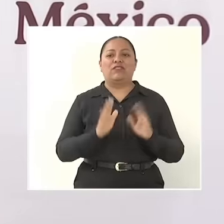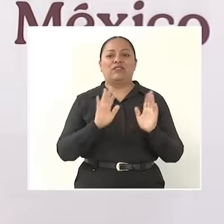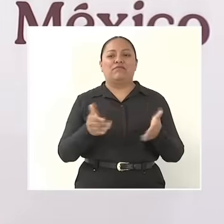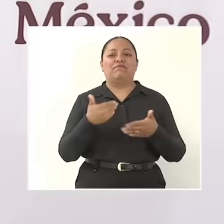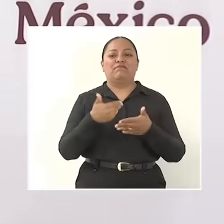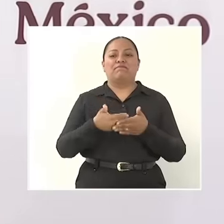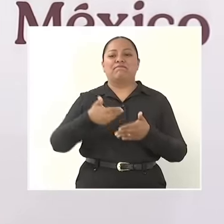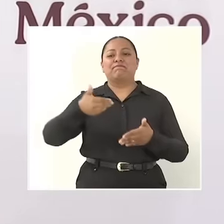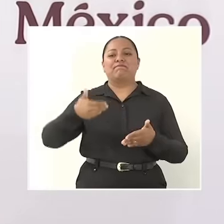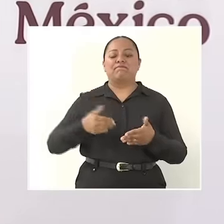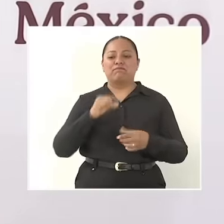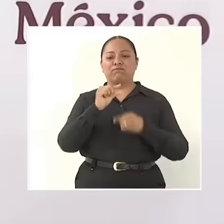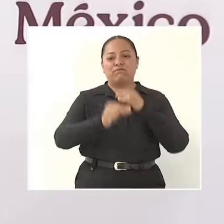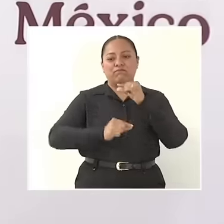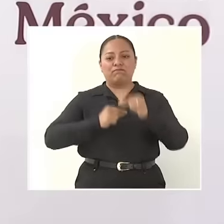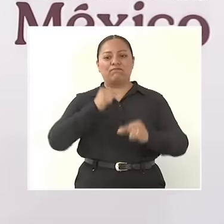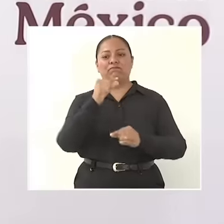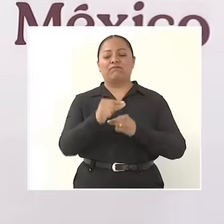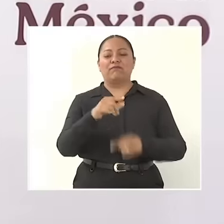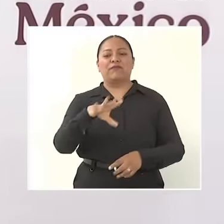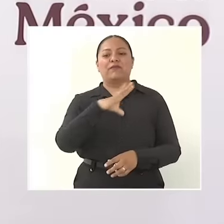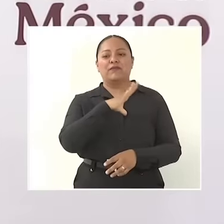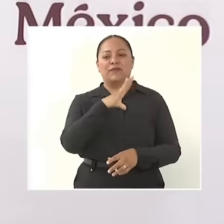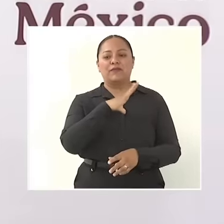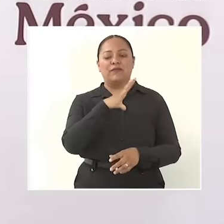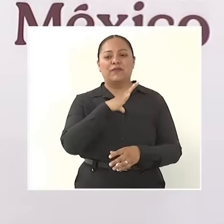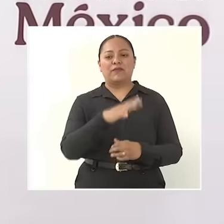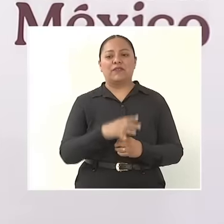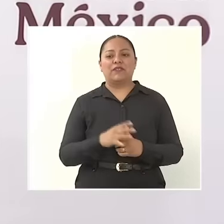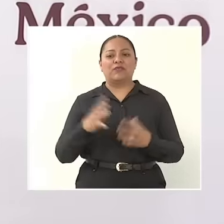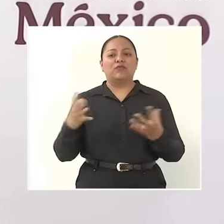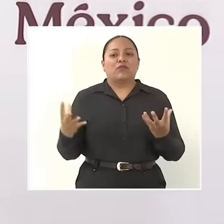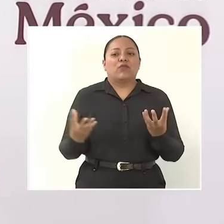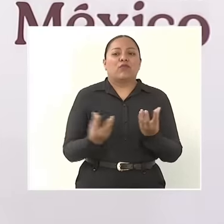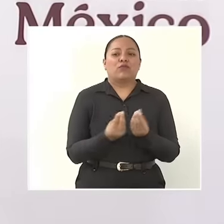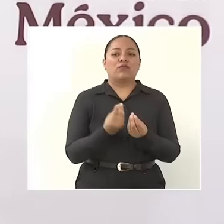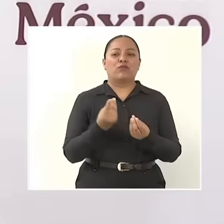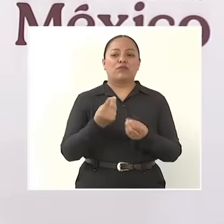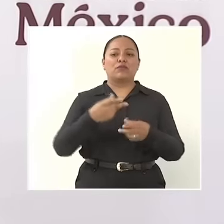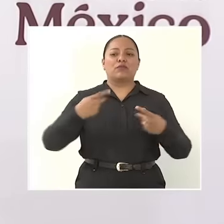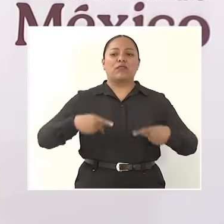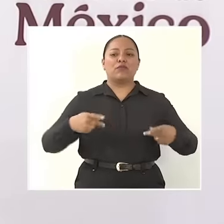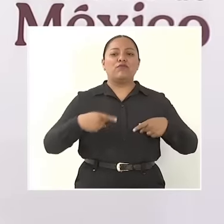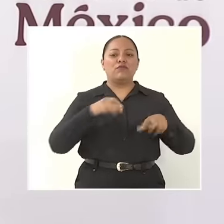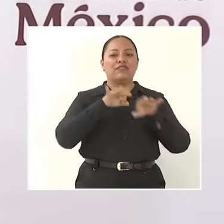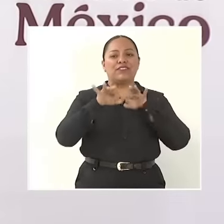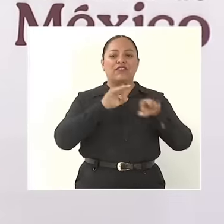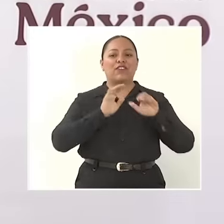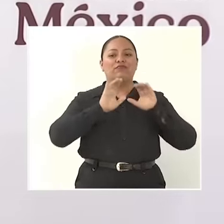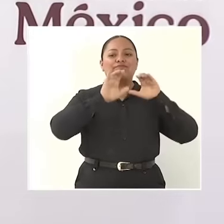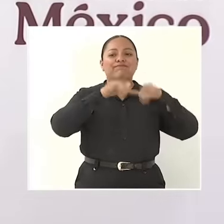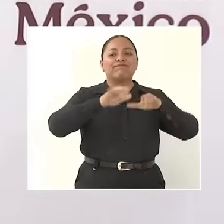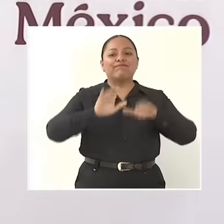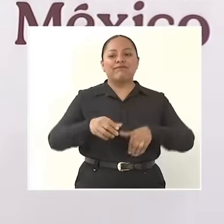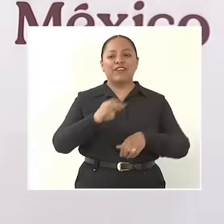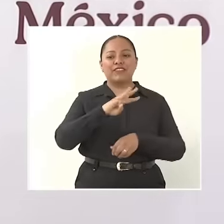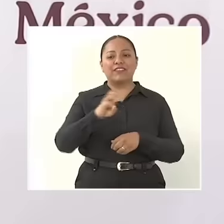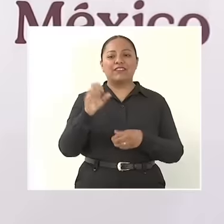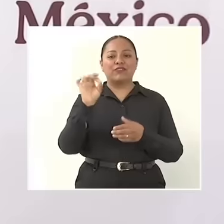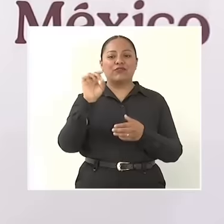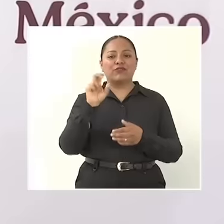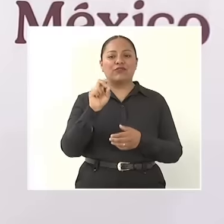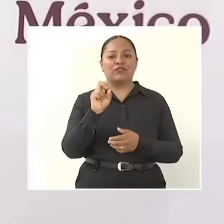Estarán generándose 490.000 empleos y 165 directos, 325.000